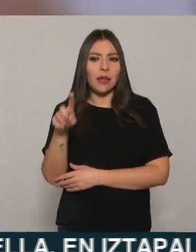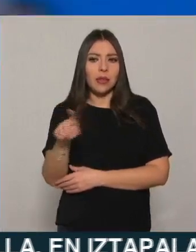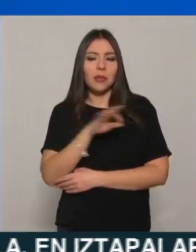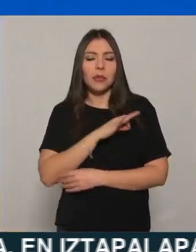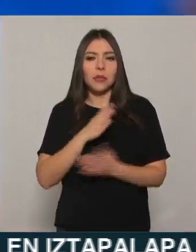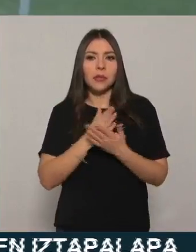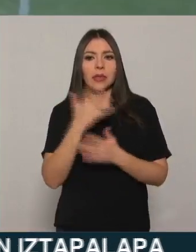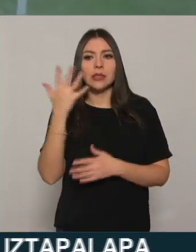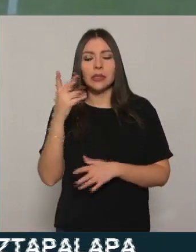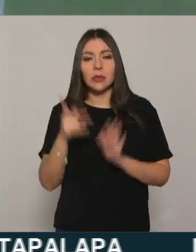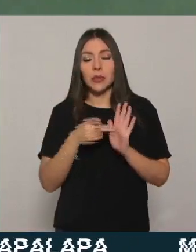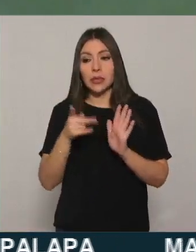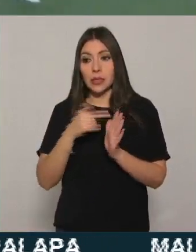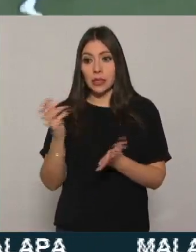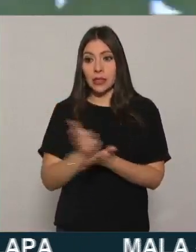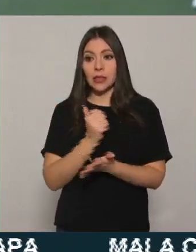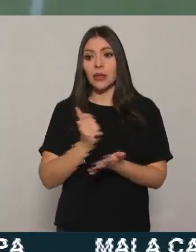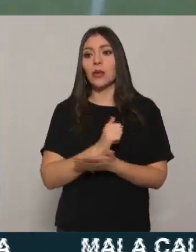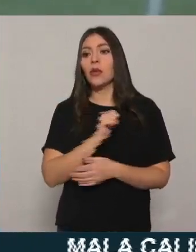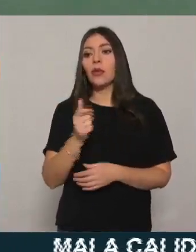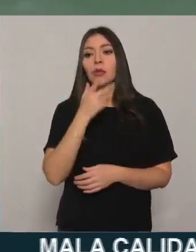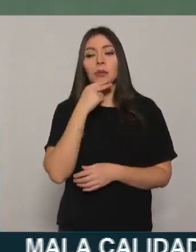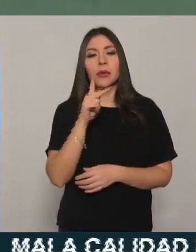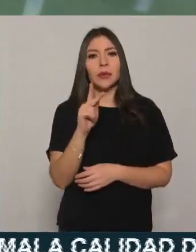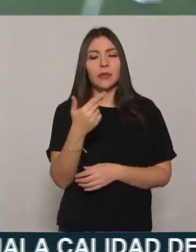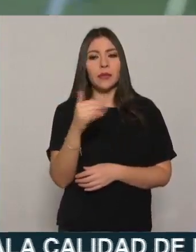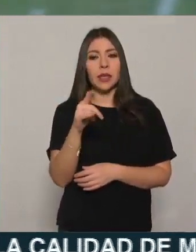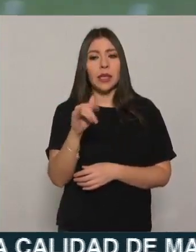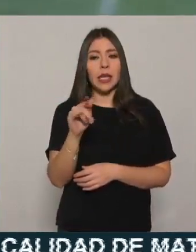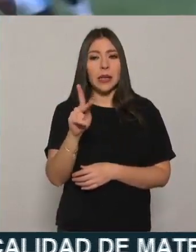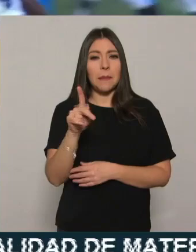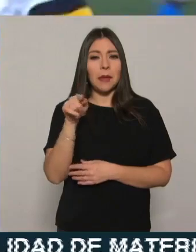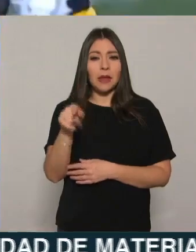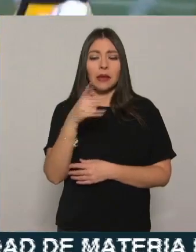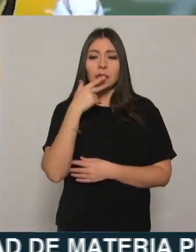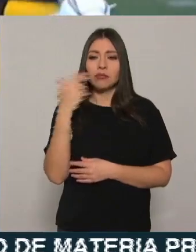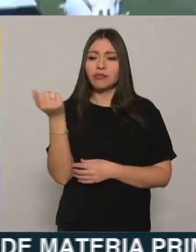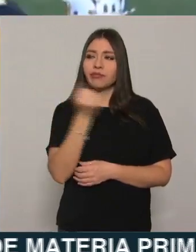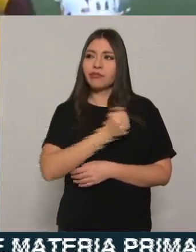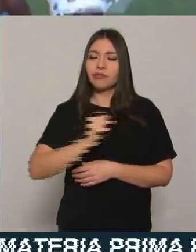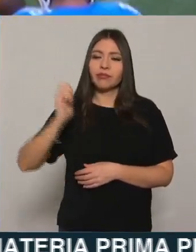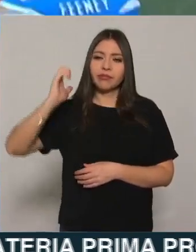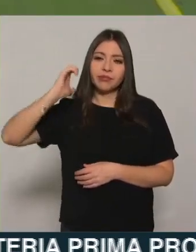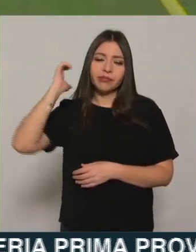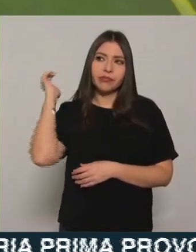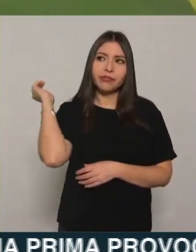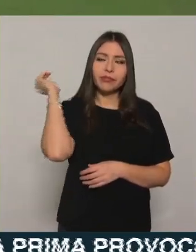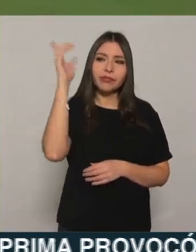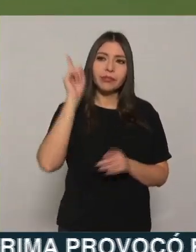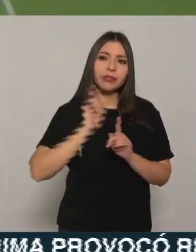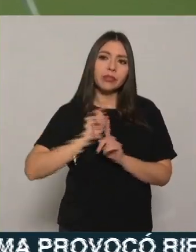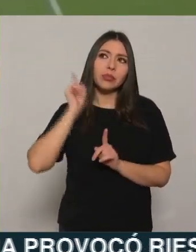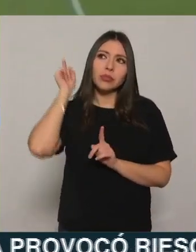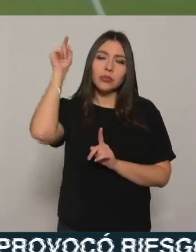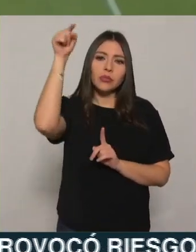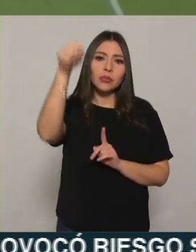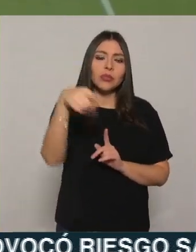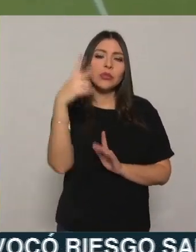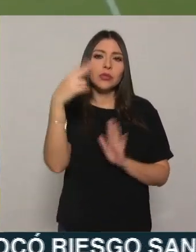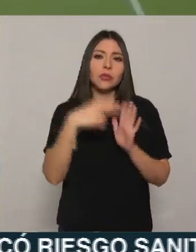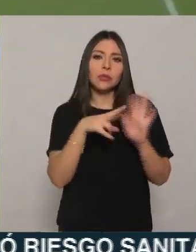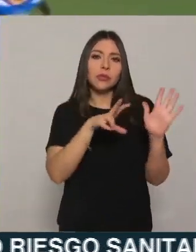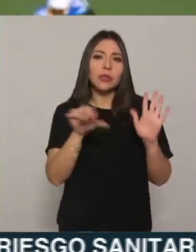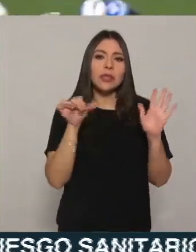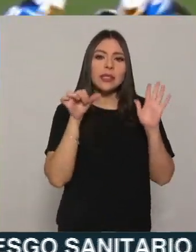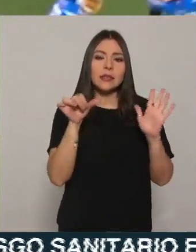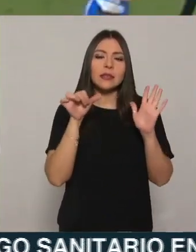5 ganados. Si bien Philip Rivers es uno de los mejores lanzadores con 2,816 yardas, ha tenido muchas equivocaciones